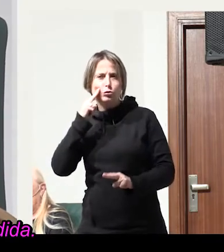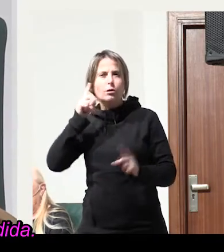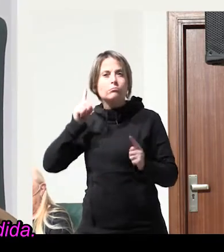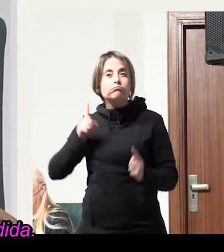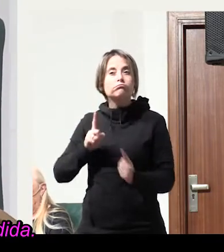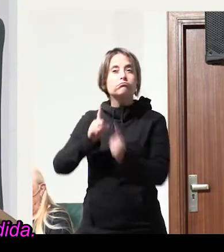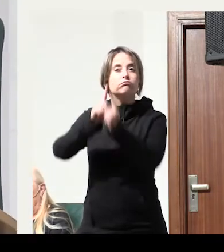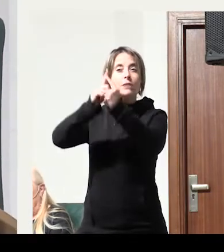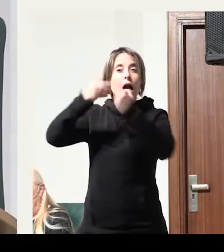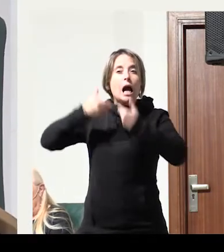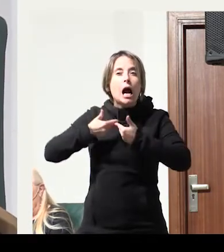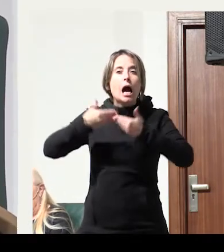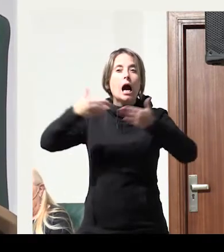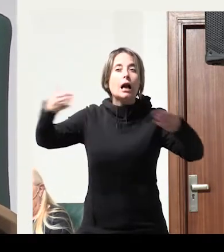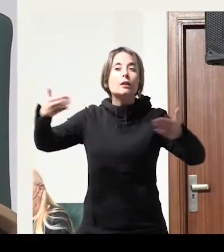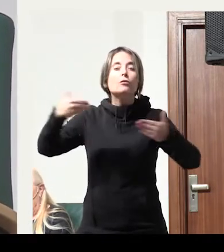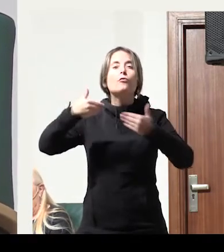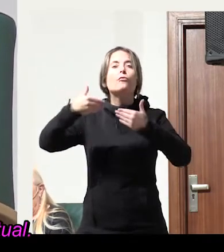la pérdida.